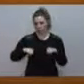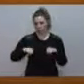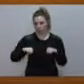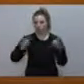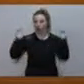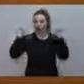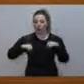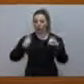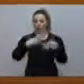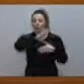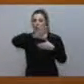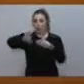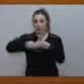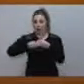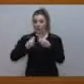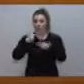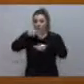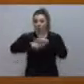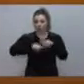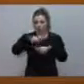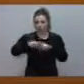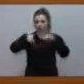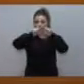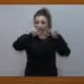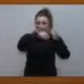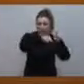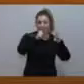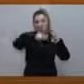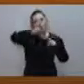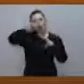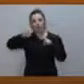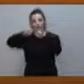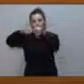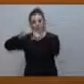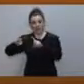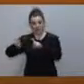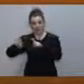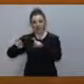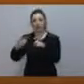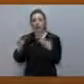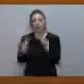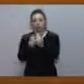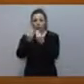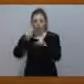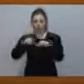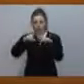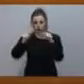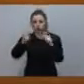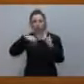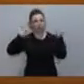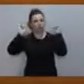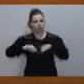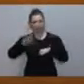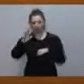las encomiendas de gestión que desarrollan esta empresa y otras empresas con el Principado de Asturias. Estamos de acuerdo con ello, y